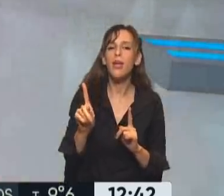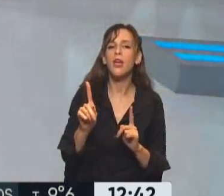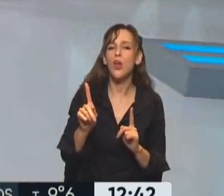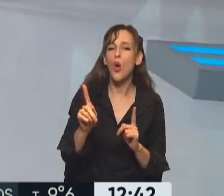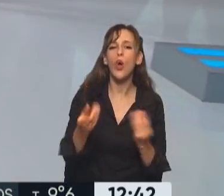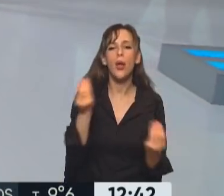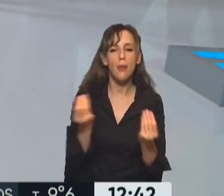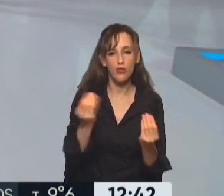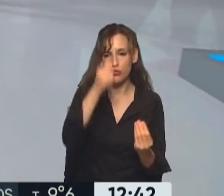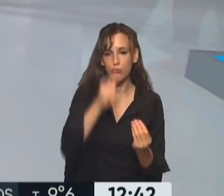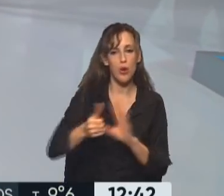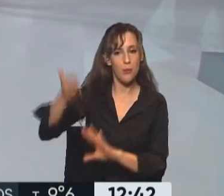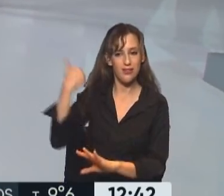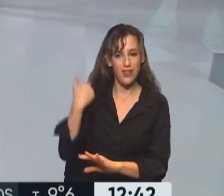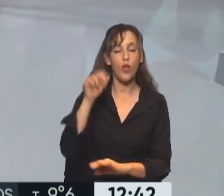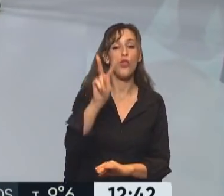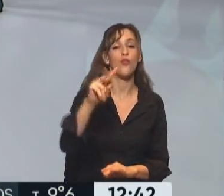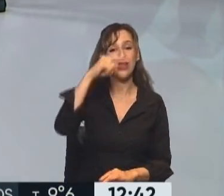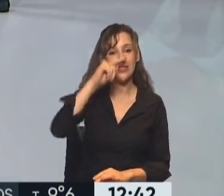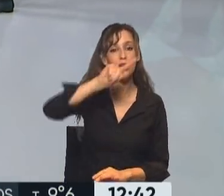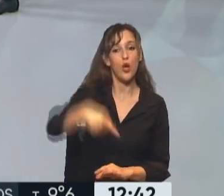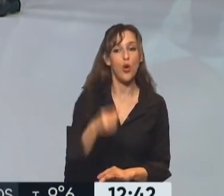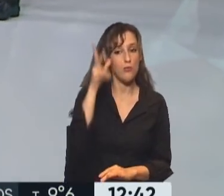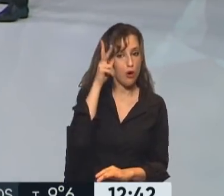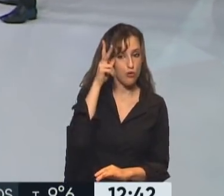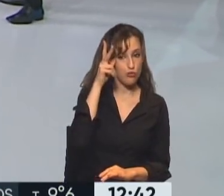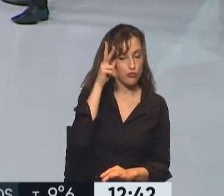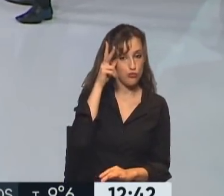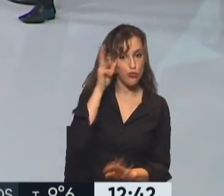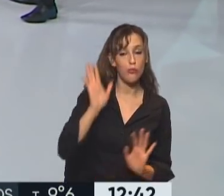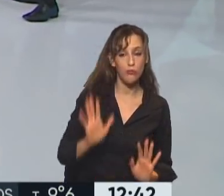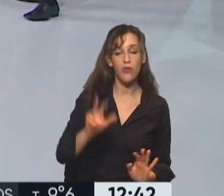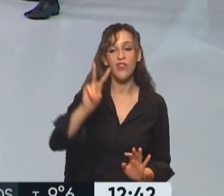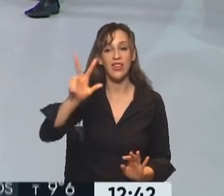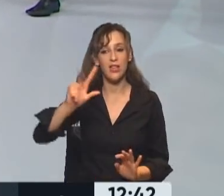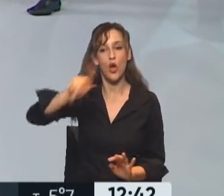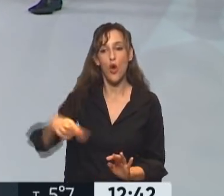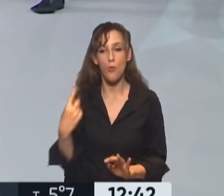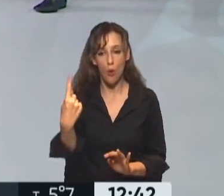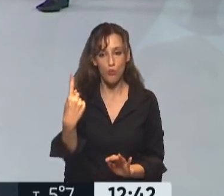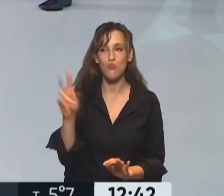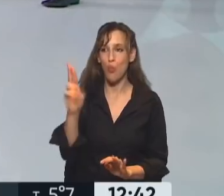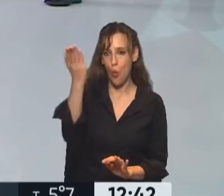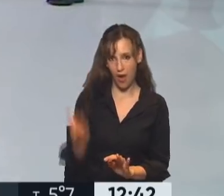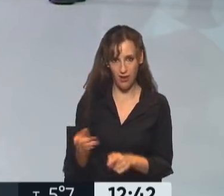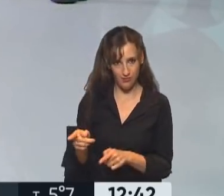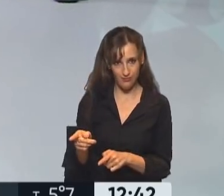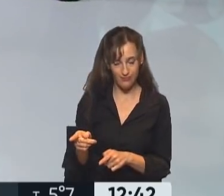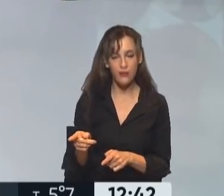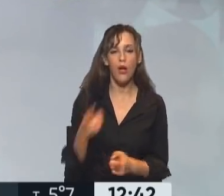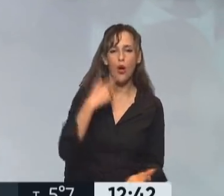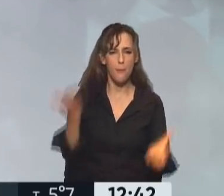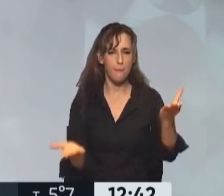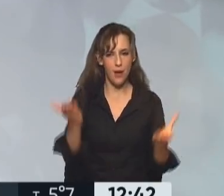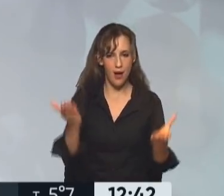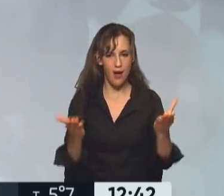pasado? 27.8, Emmanuel Macron 23.1, Marine Le Pen. Javier, si uno compara las